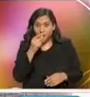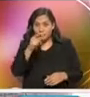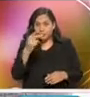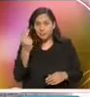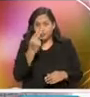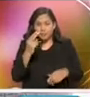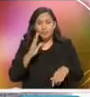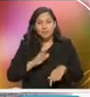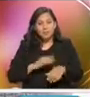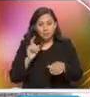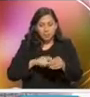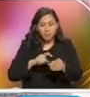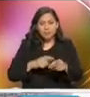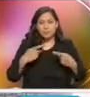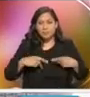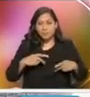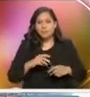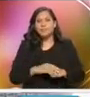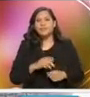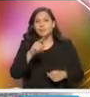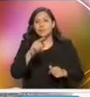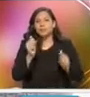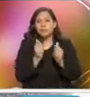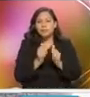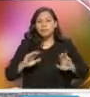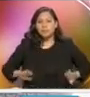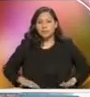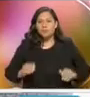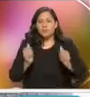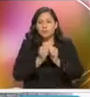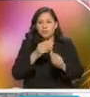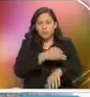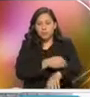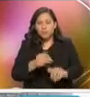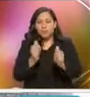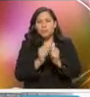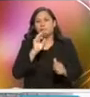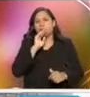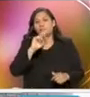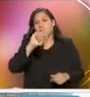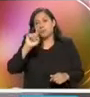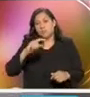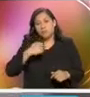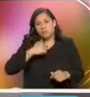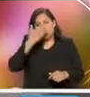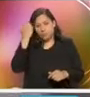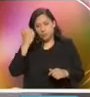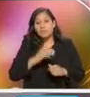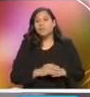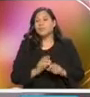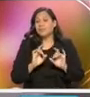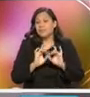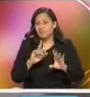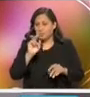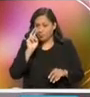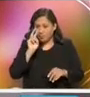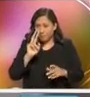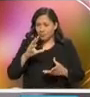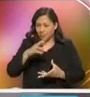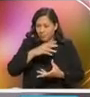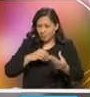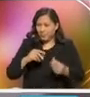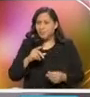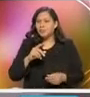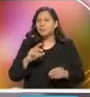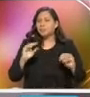tener a más personas, a más gente, ¿no? Estás con tu pareja, con tu familia, con tu mamá, qué sé yo, ¿no? Y de repente, pues, ves que la convivencia es